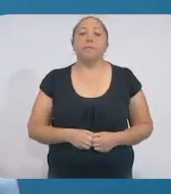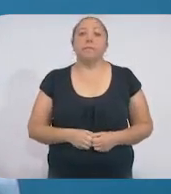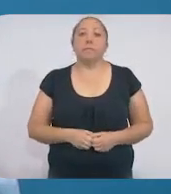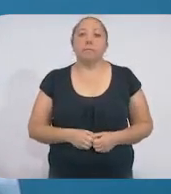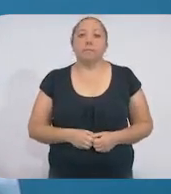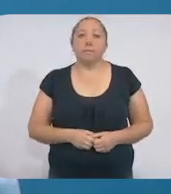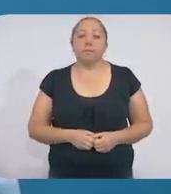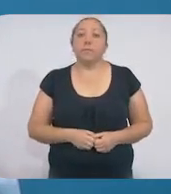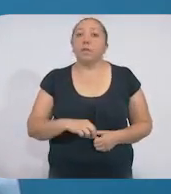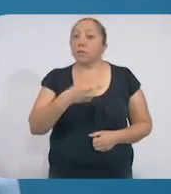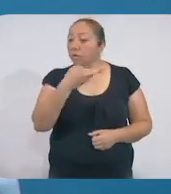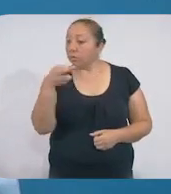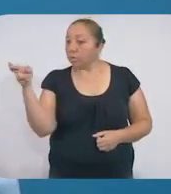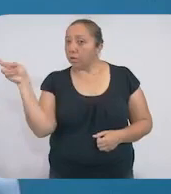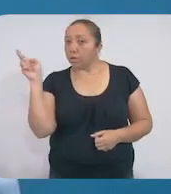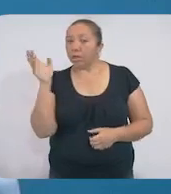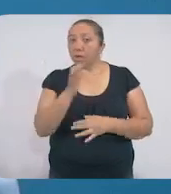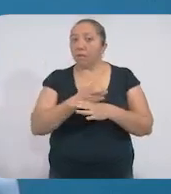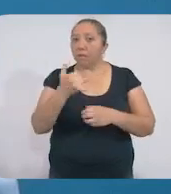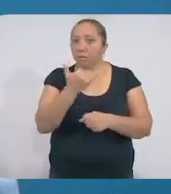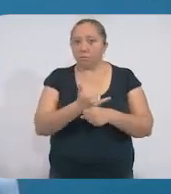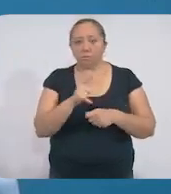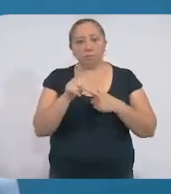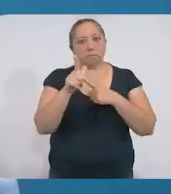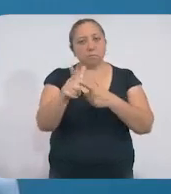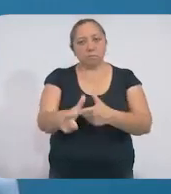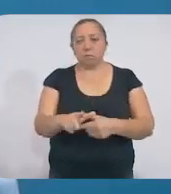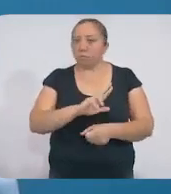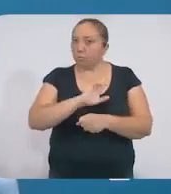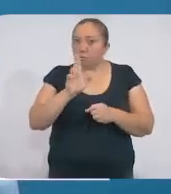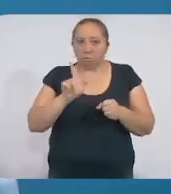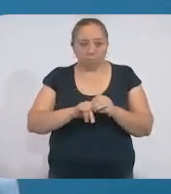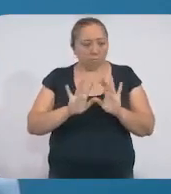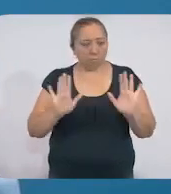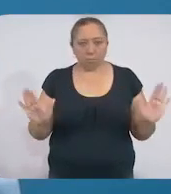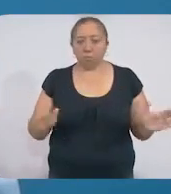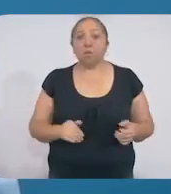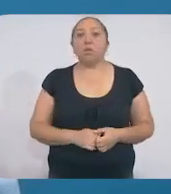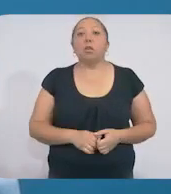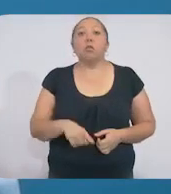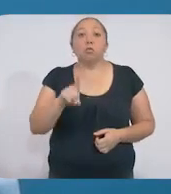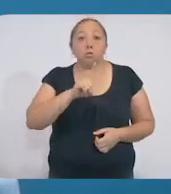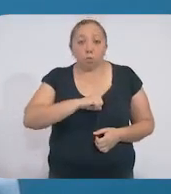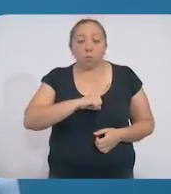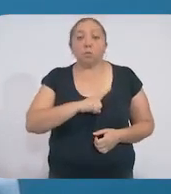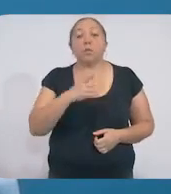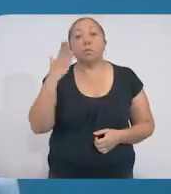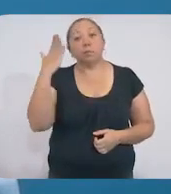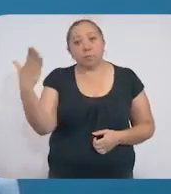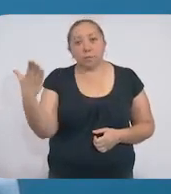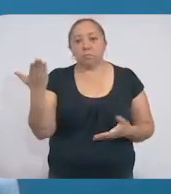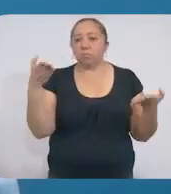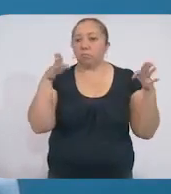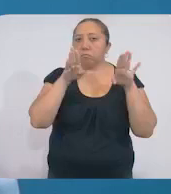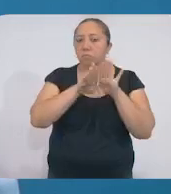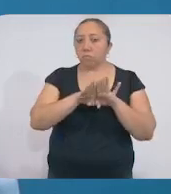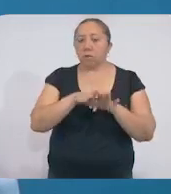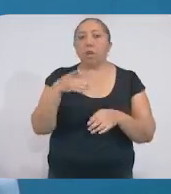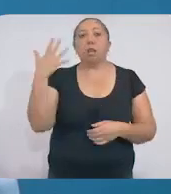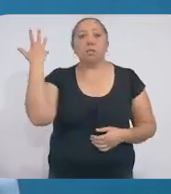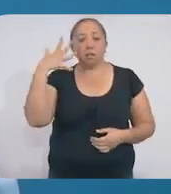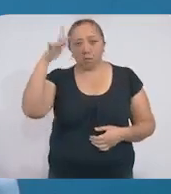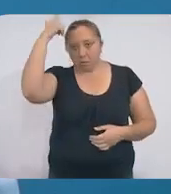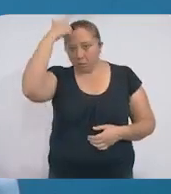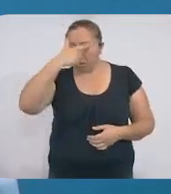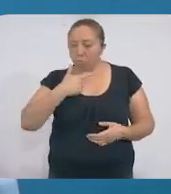contingencia. Los restaurantes y cafés seguirán operando en forma normal, solo con la obligación de cerrar todos los días a